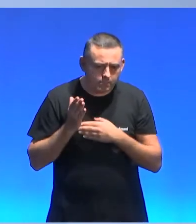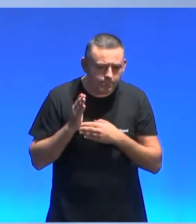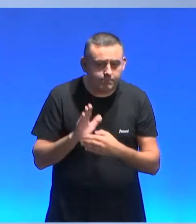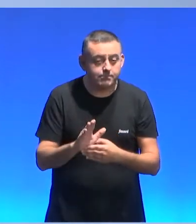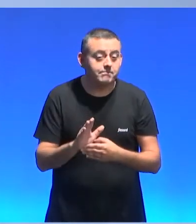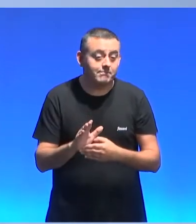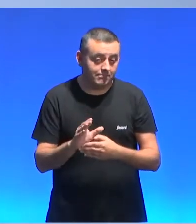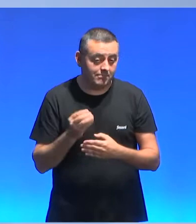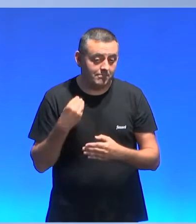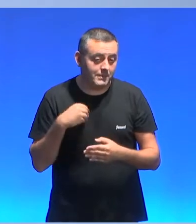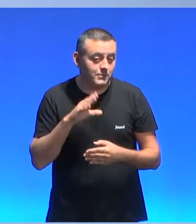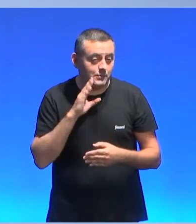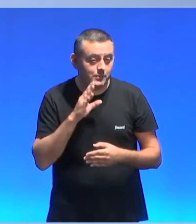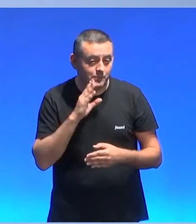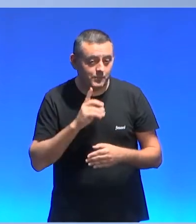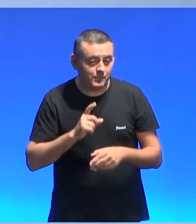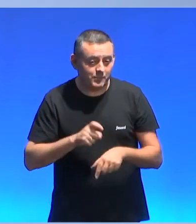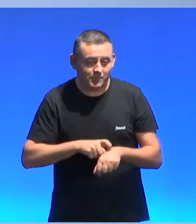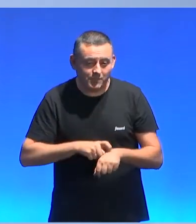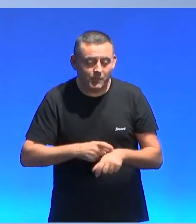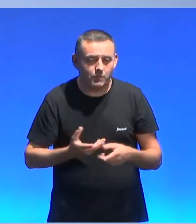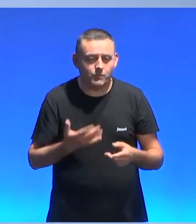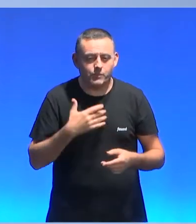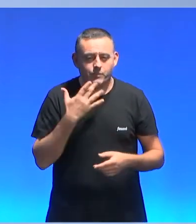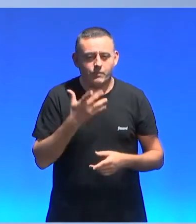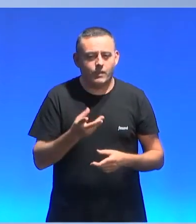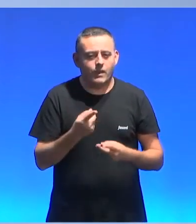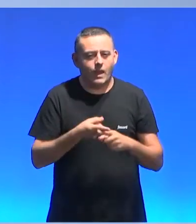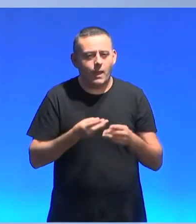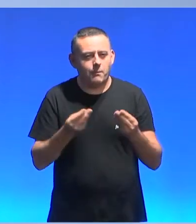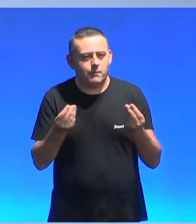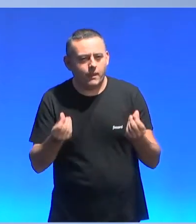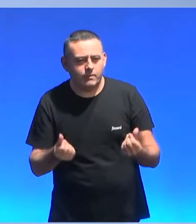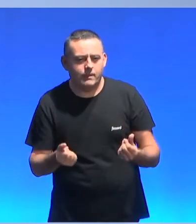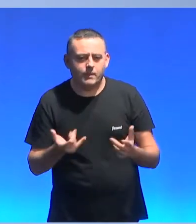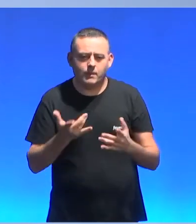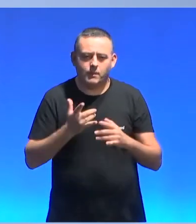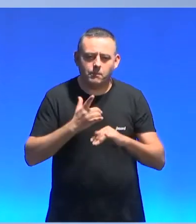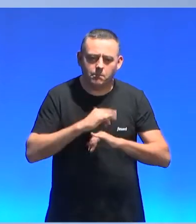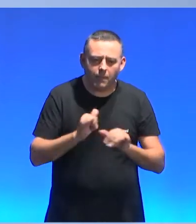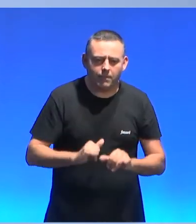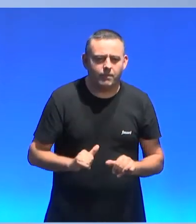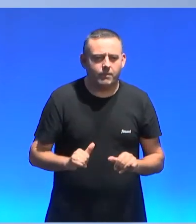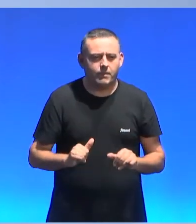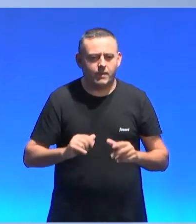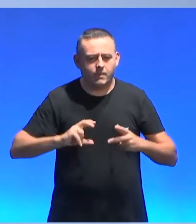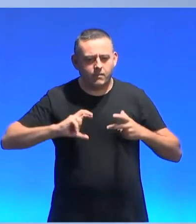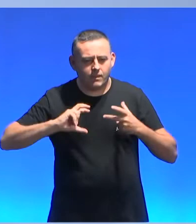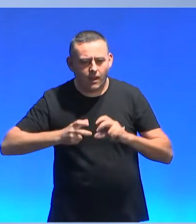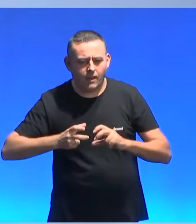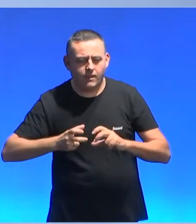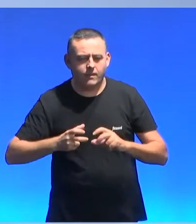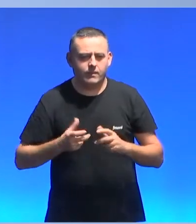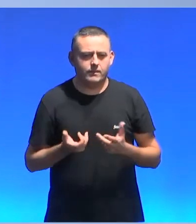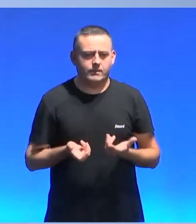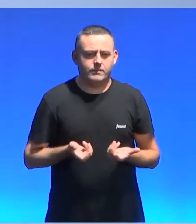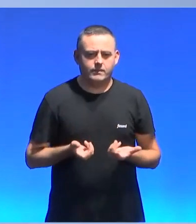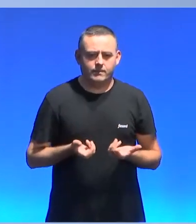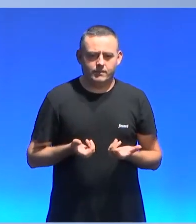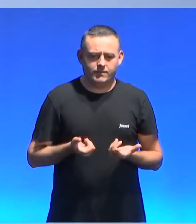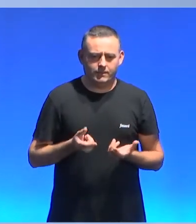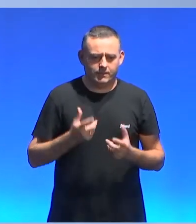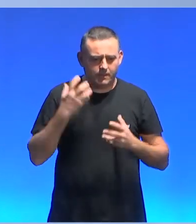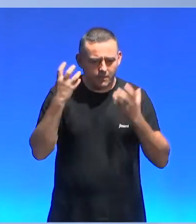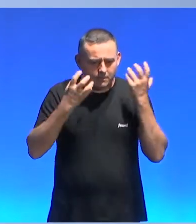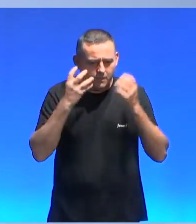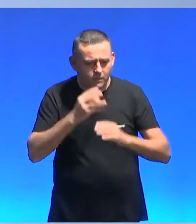tipo: el medio ambiente, la paz, el reciclaje, el cuidado de los animales.